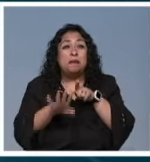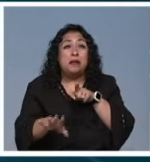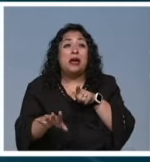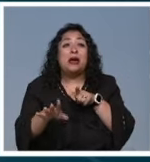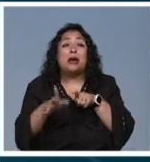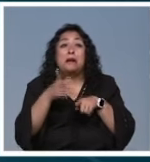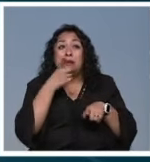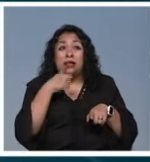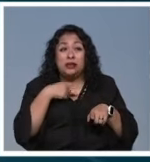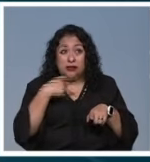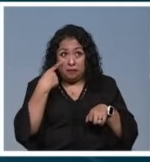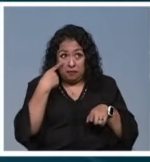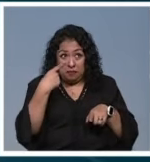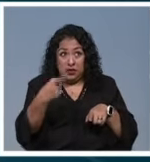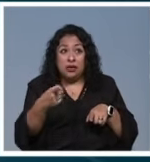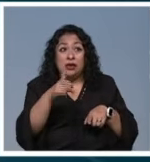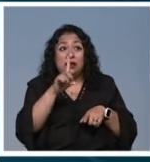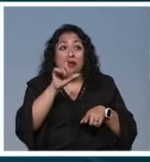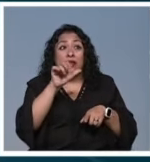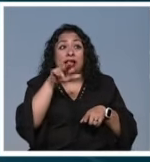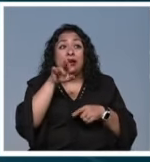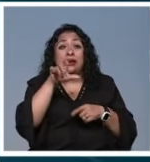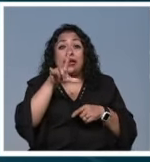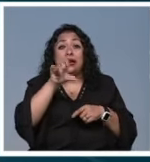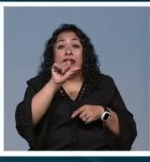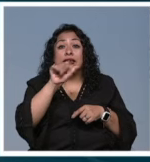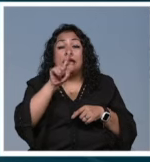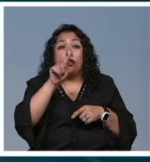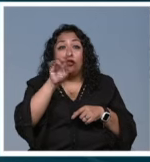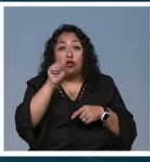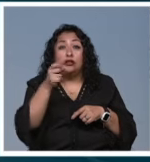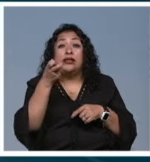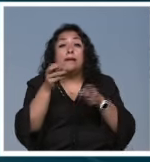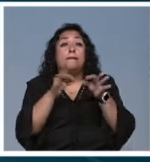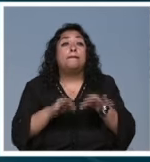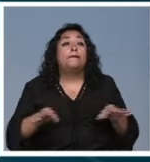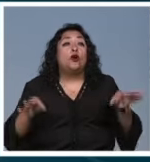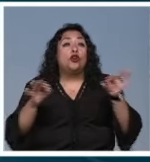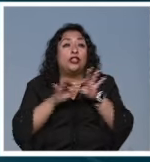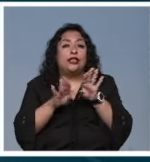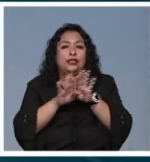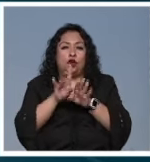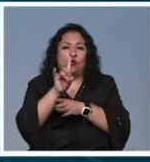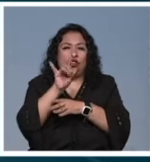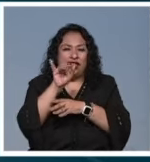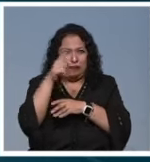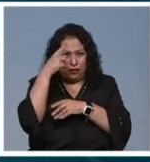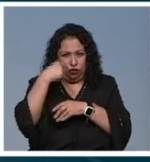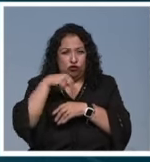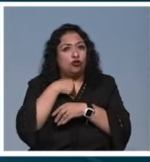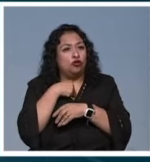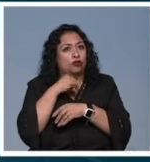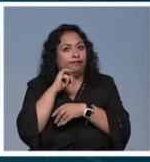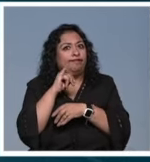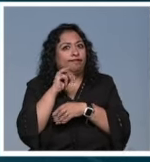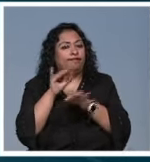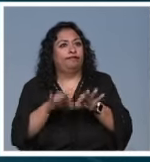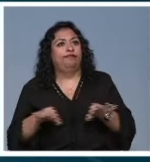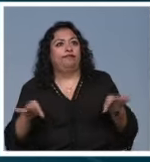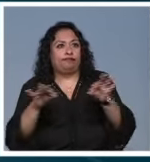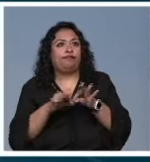y me dice, mira, Daniel Santos. Y la importancia de Daniel Santos para nosotros es muy importante porque